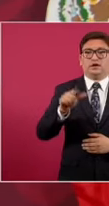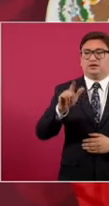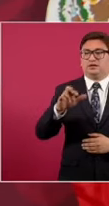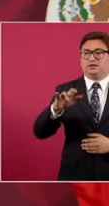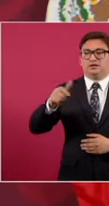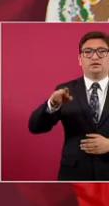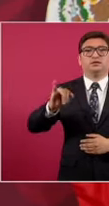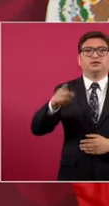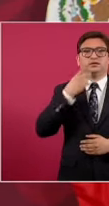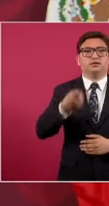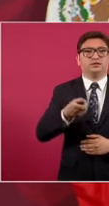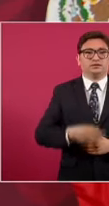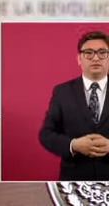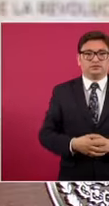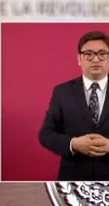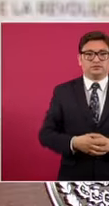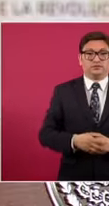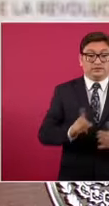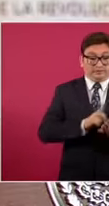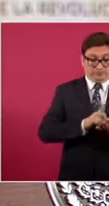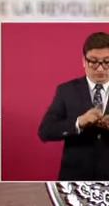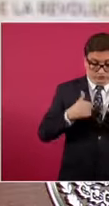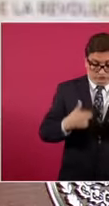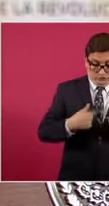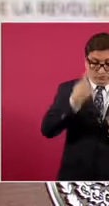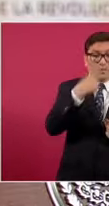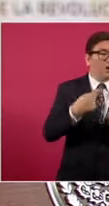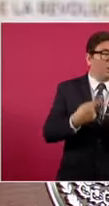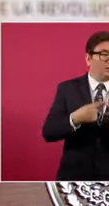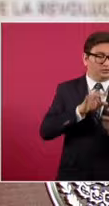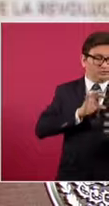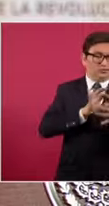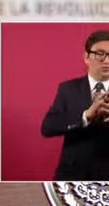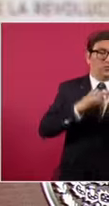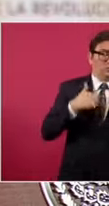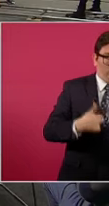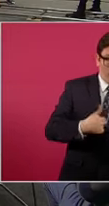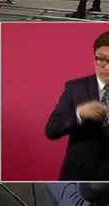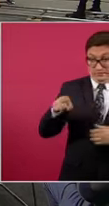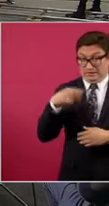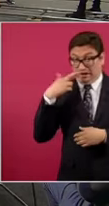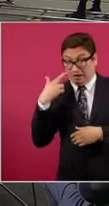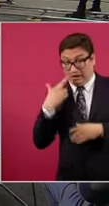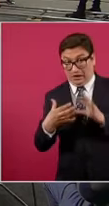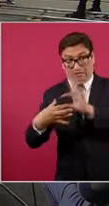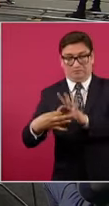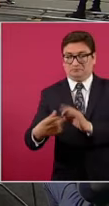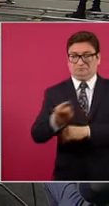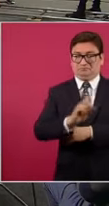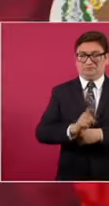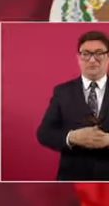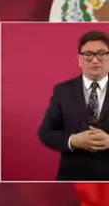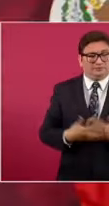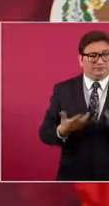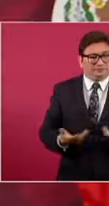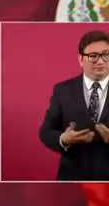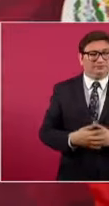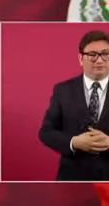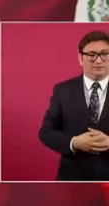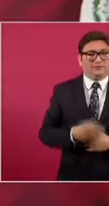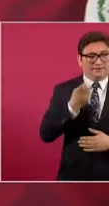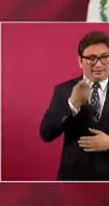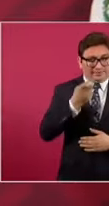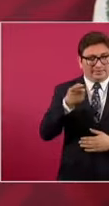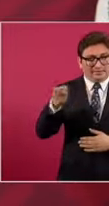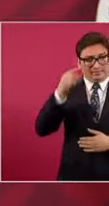Araraki. Los derechos humanos para los humanos, no para las ratas. Es que este